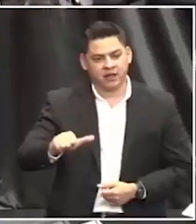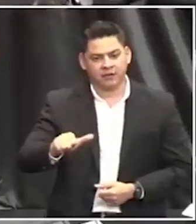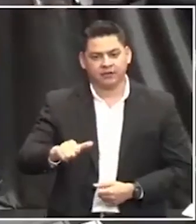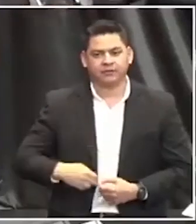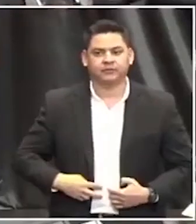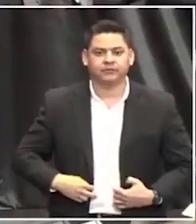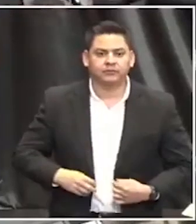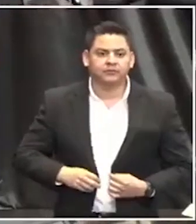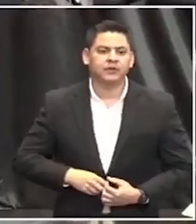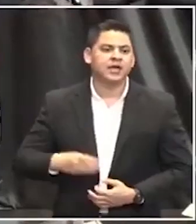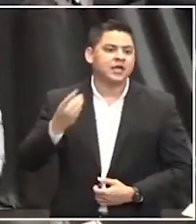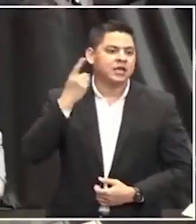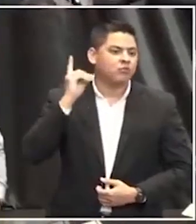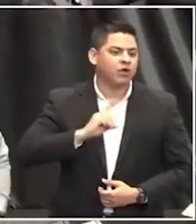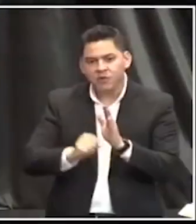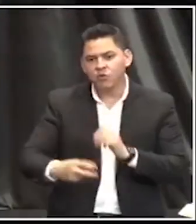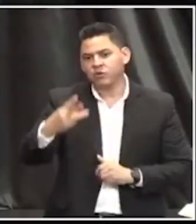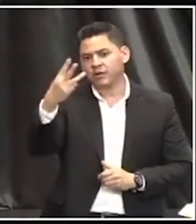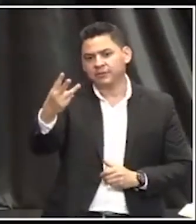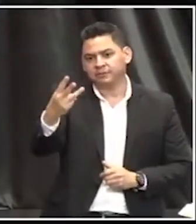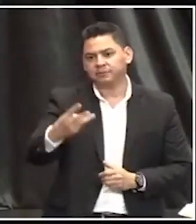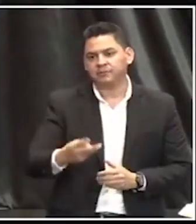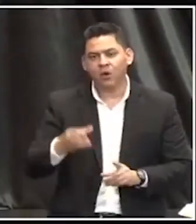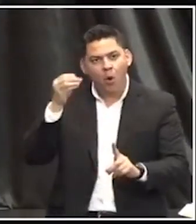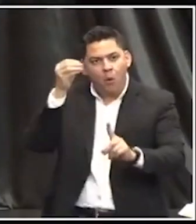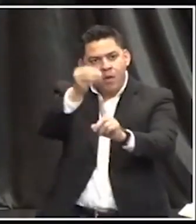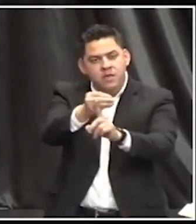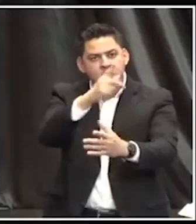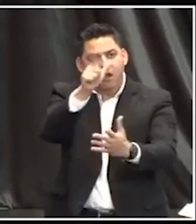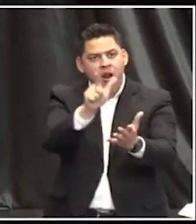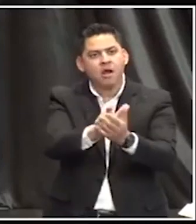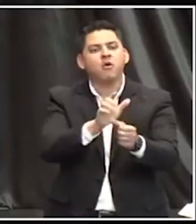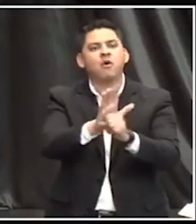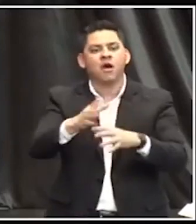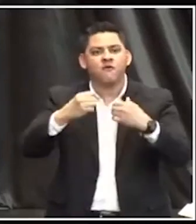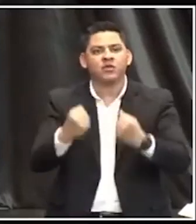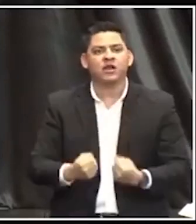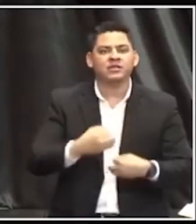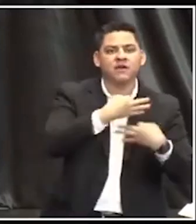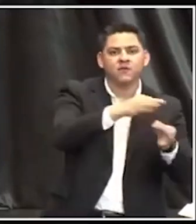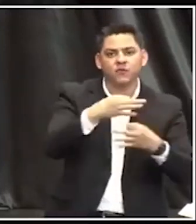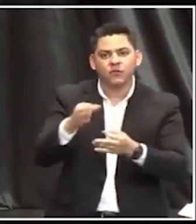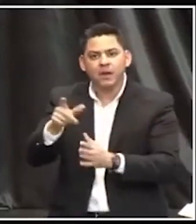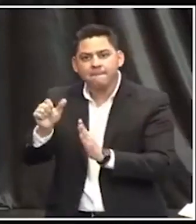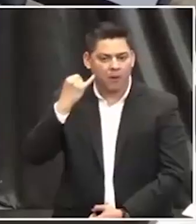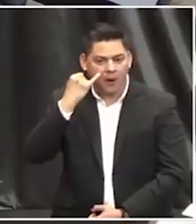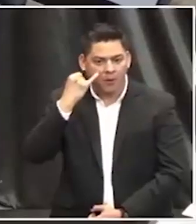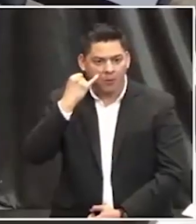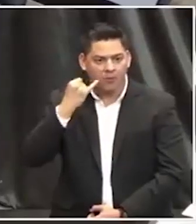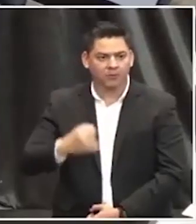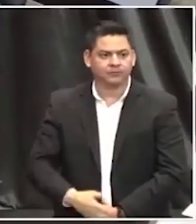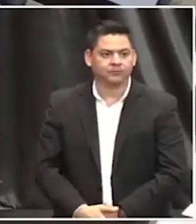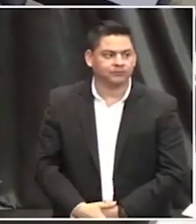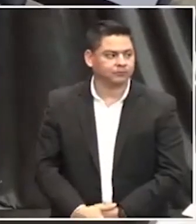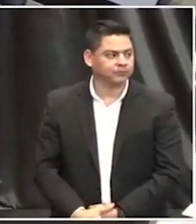aprueba el congreso por ley sea noviembre mes de la salud masculina la ley que declara a noviembre como mes de la salud masculina